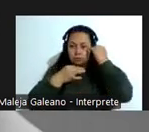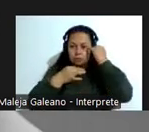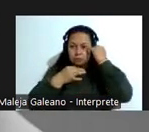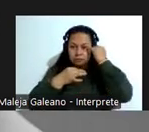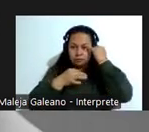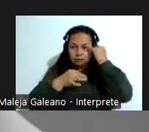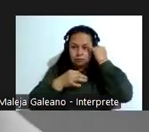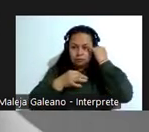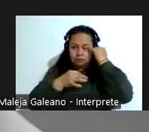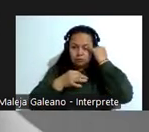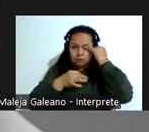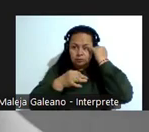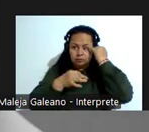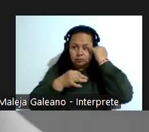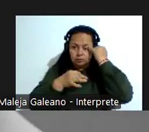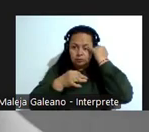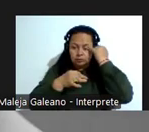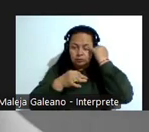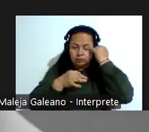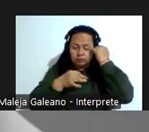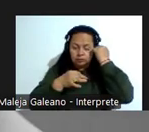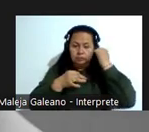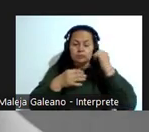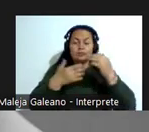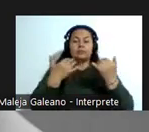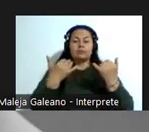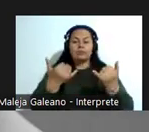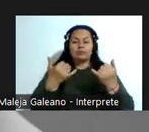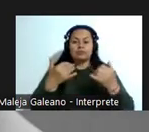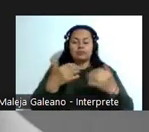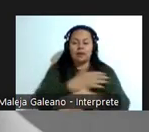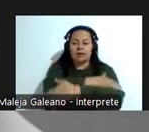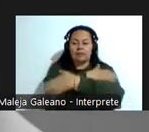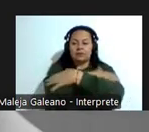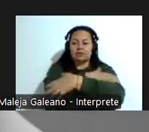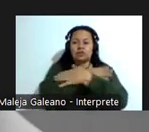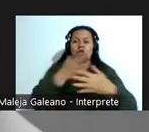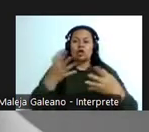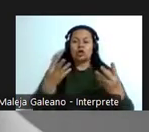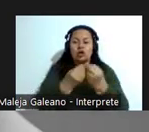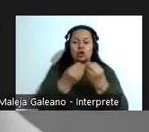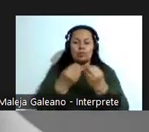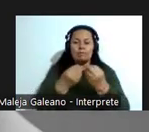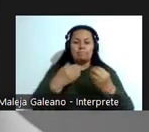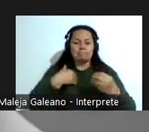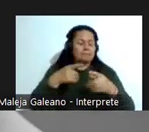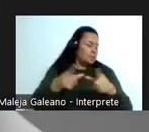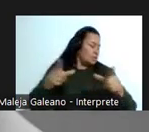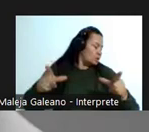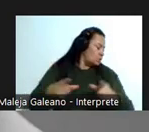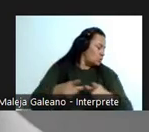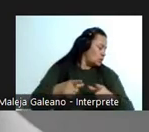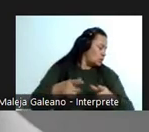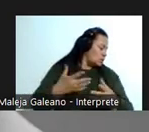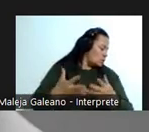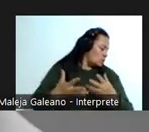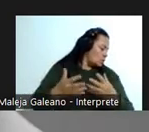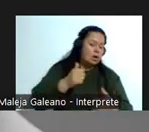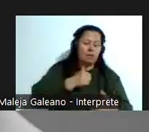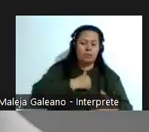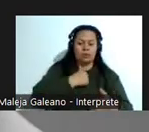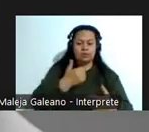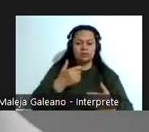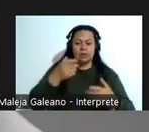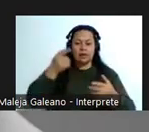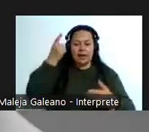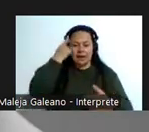habito en este cuello remendado. Te abrazo con. Y yo les había dicho que mi lugar de goce era la cabeza. Y que tenía un